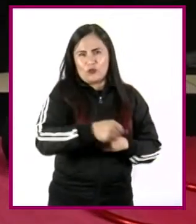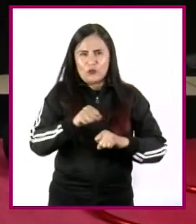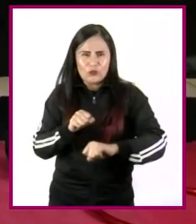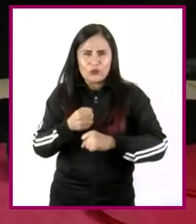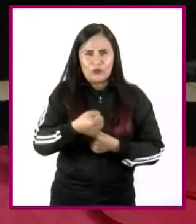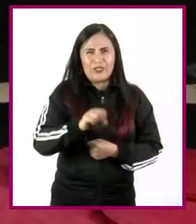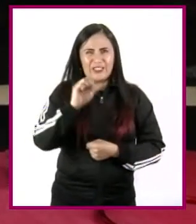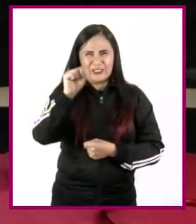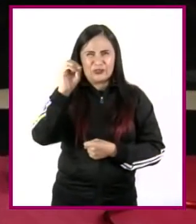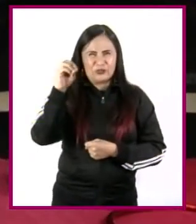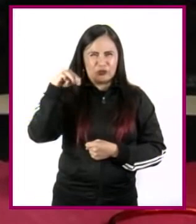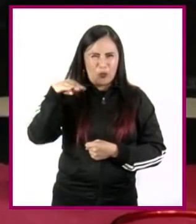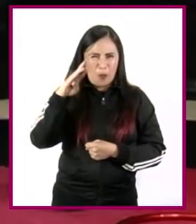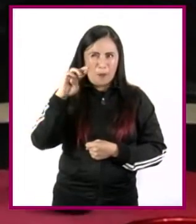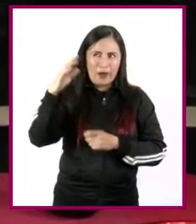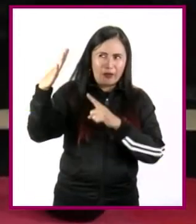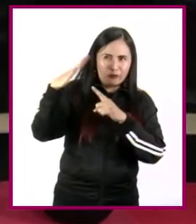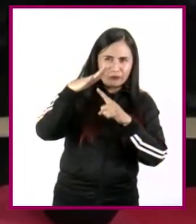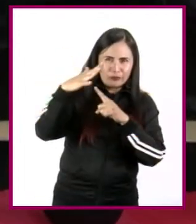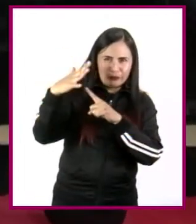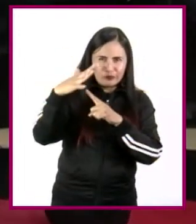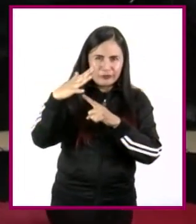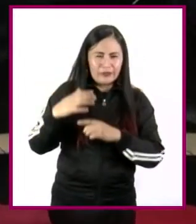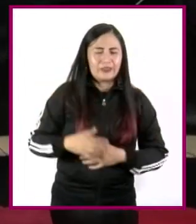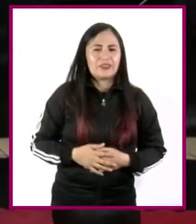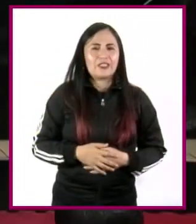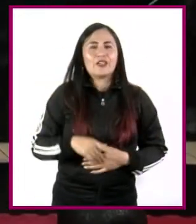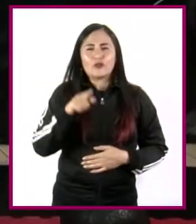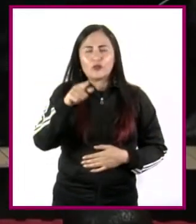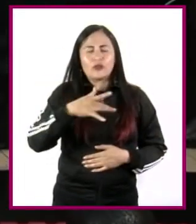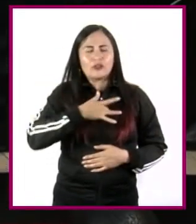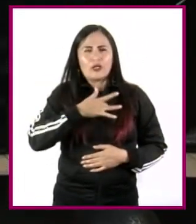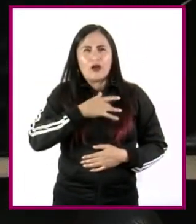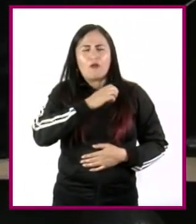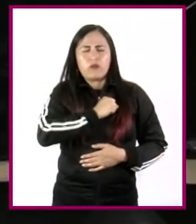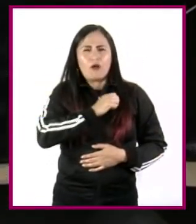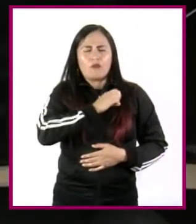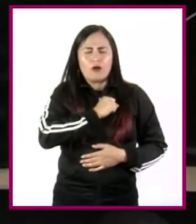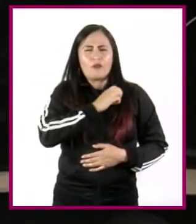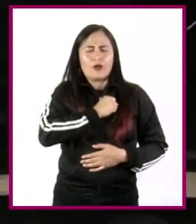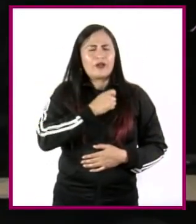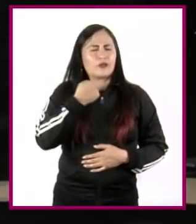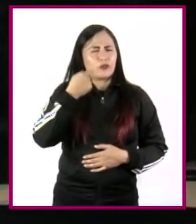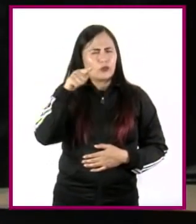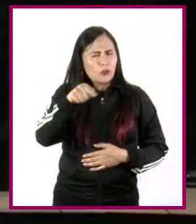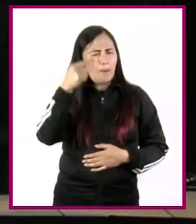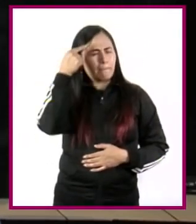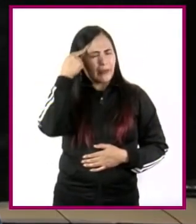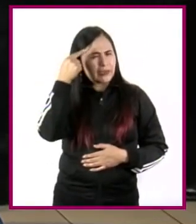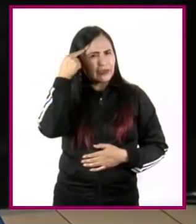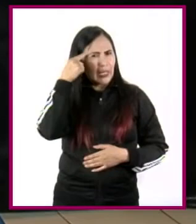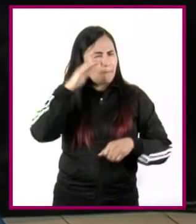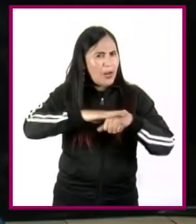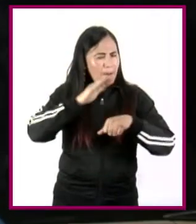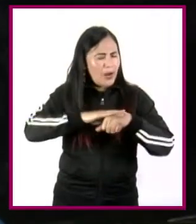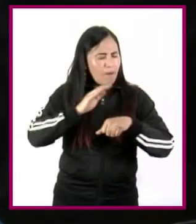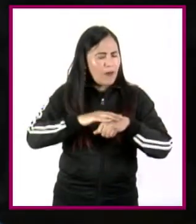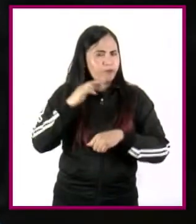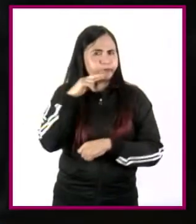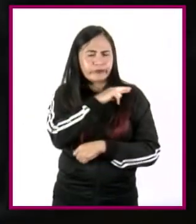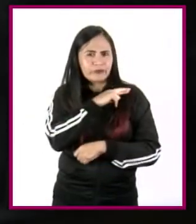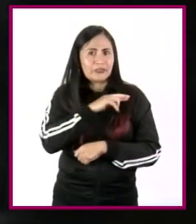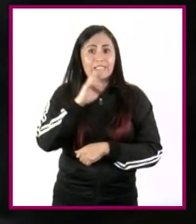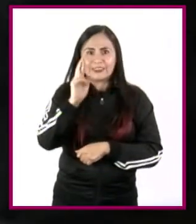Siente la frecuencia cardíaca, cómo se va moviendo y cómo vas pensando cada día más rápido.